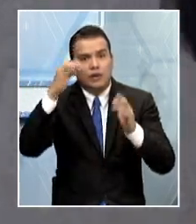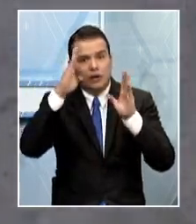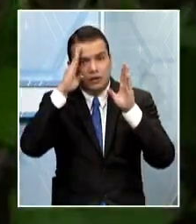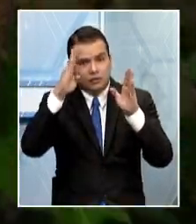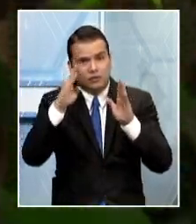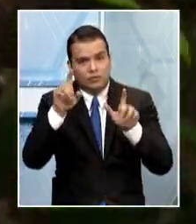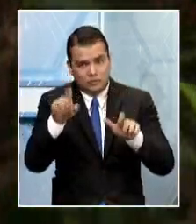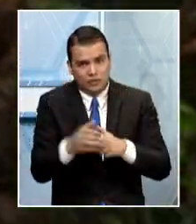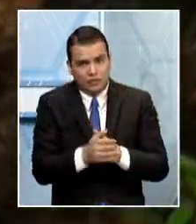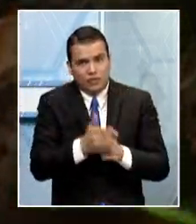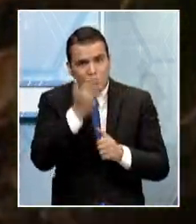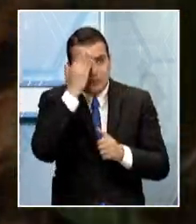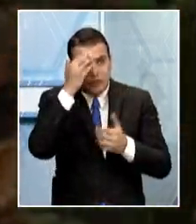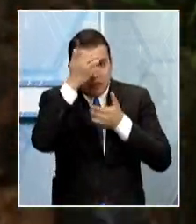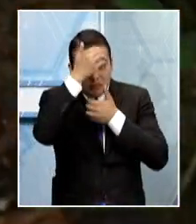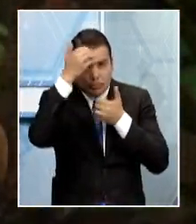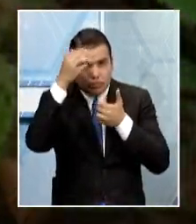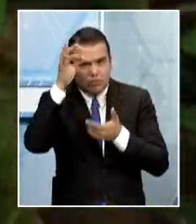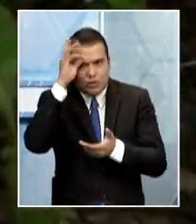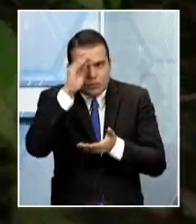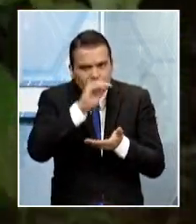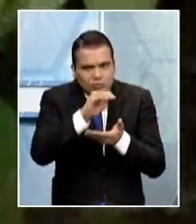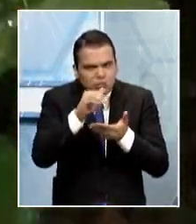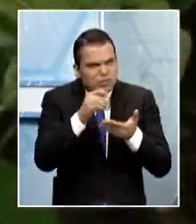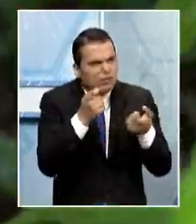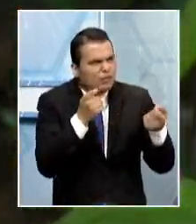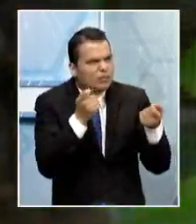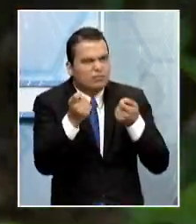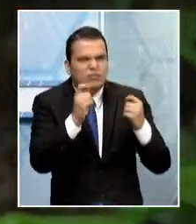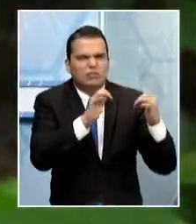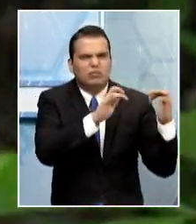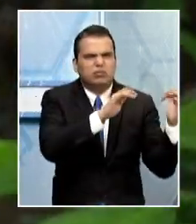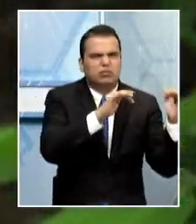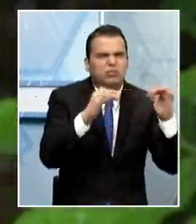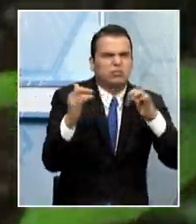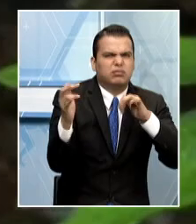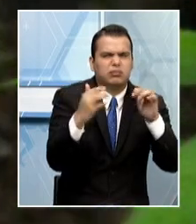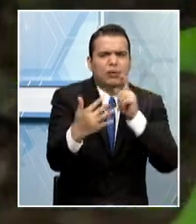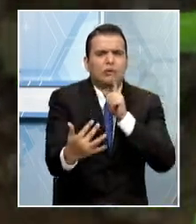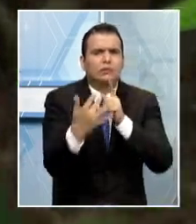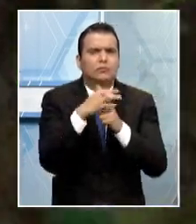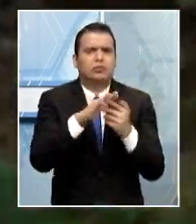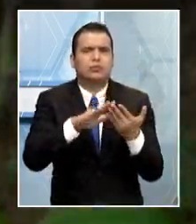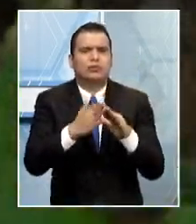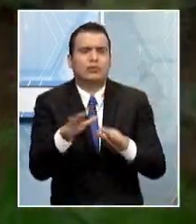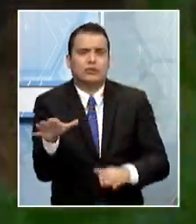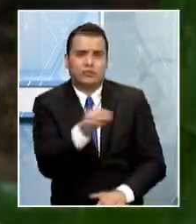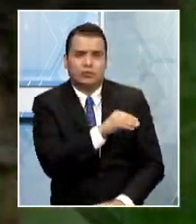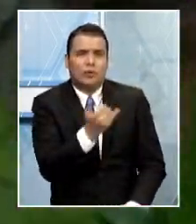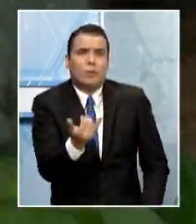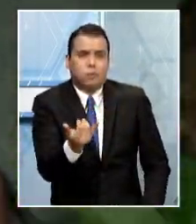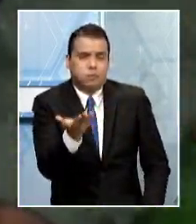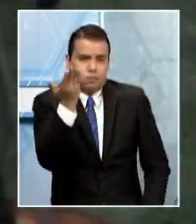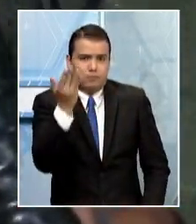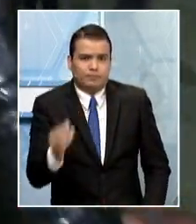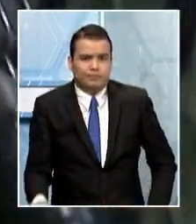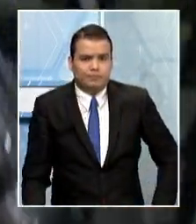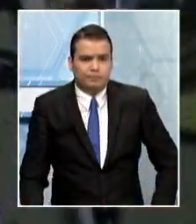paramilitares que, en alianza con el narcotráfico, se disputan territorios de droga y armas con disidentes y otros grupos armados en esta zona.